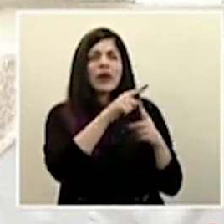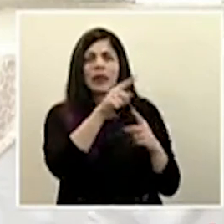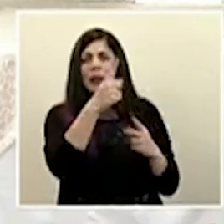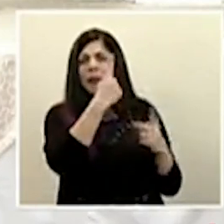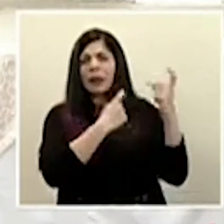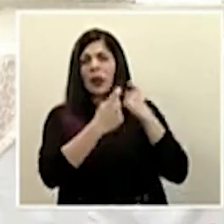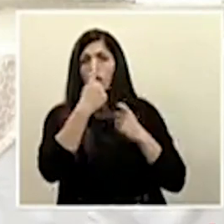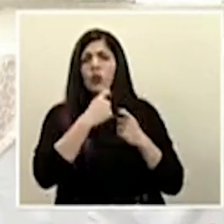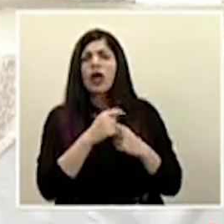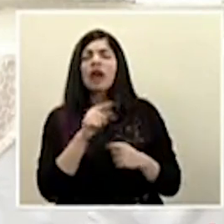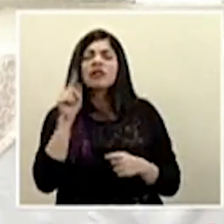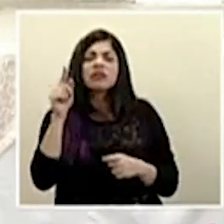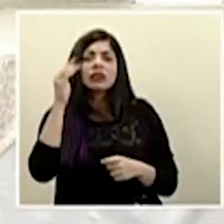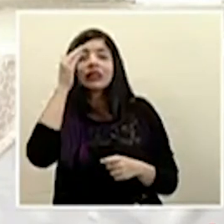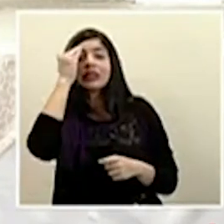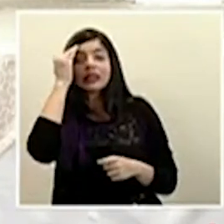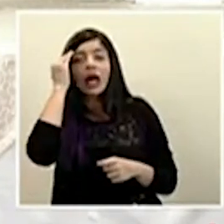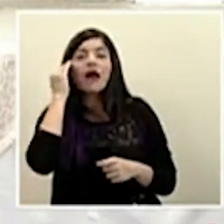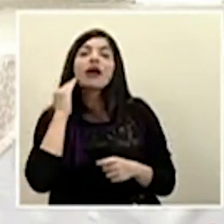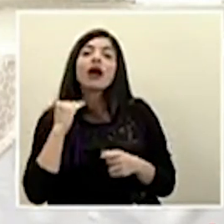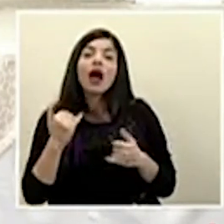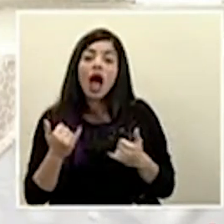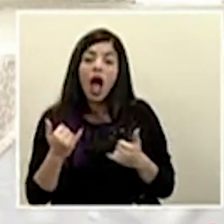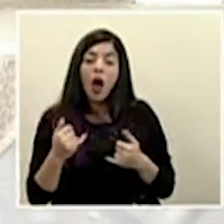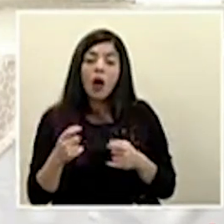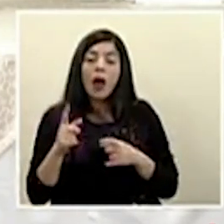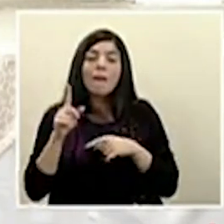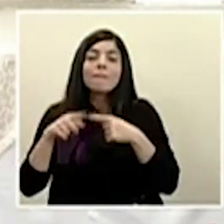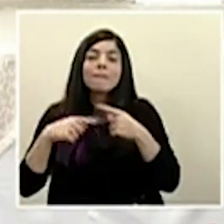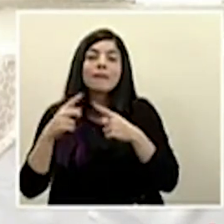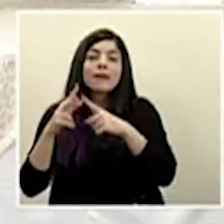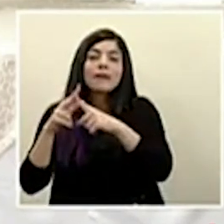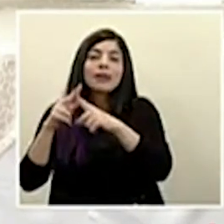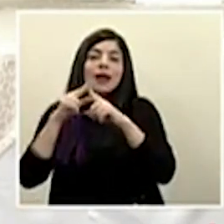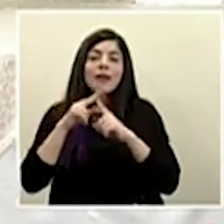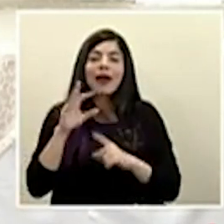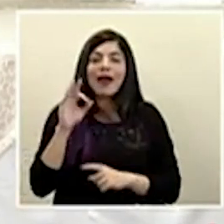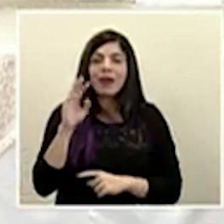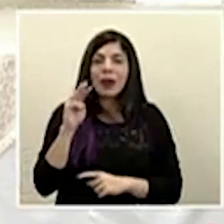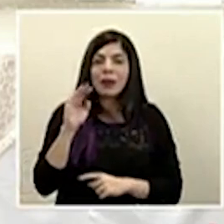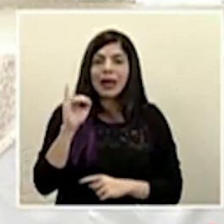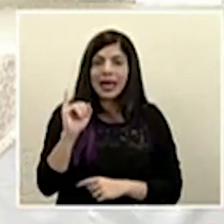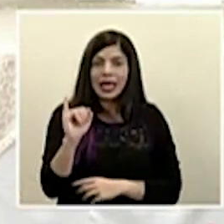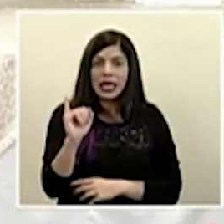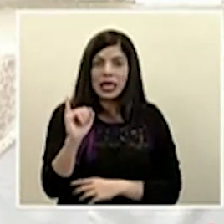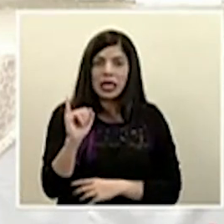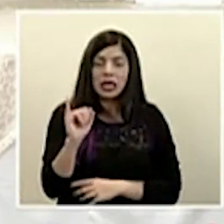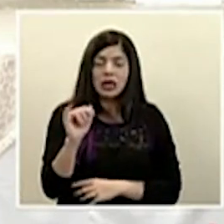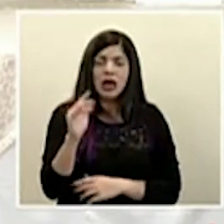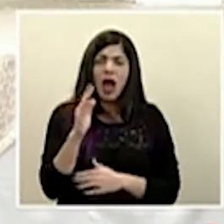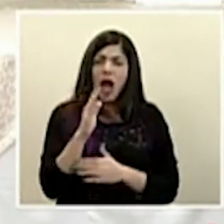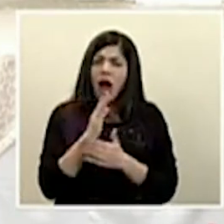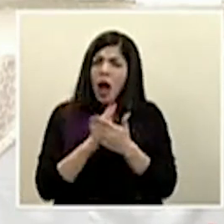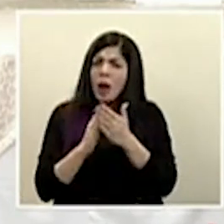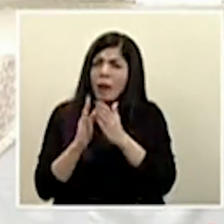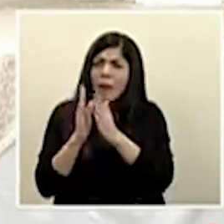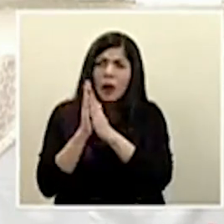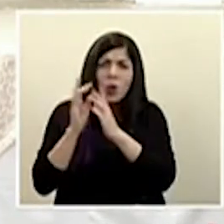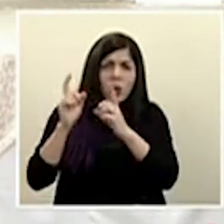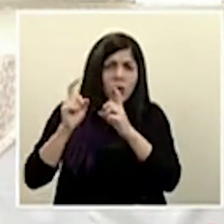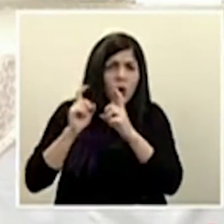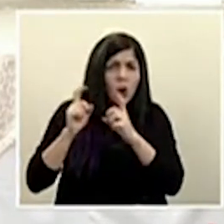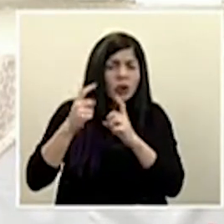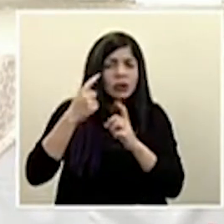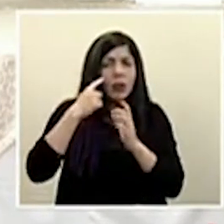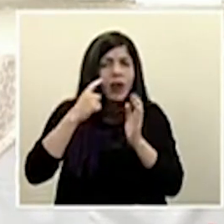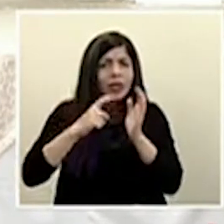consultan. ¿Se sabe que se gestiona un préstamo con el FMI? ¿Hay algún pedido de donación de